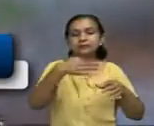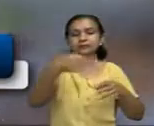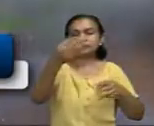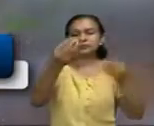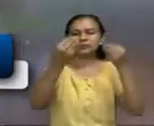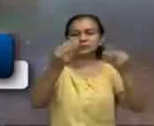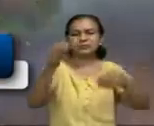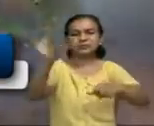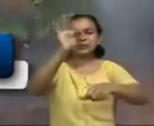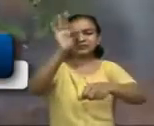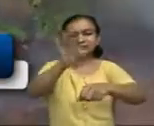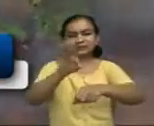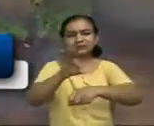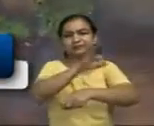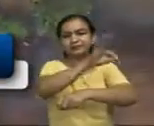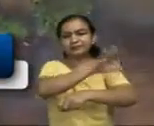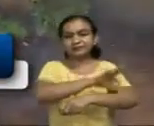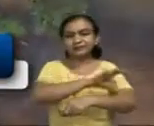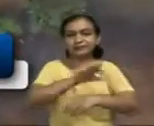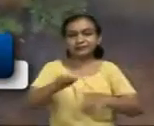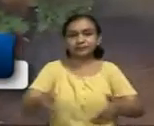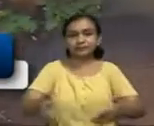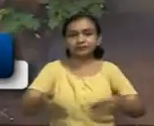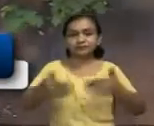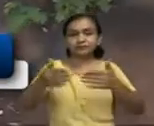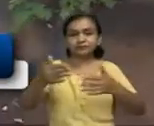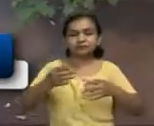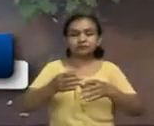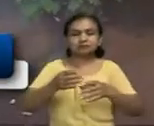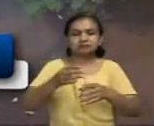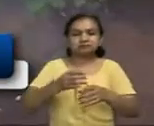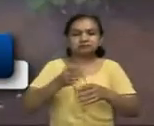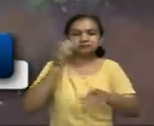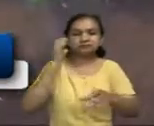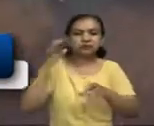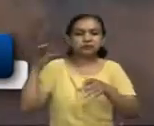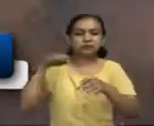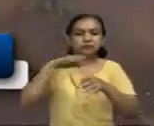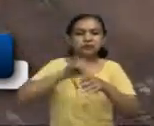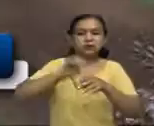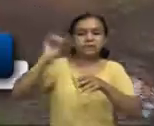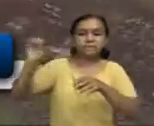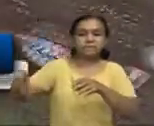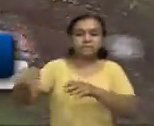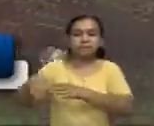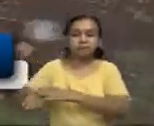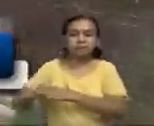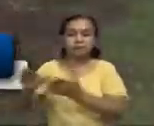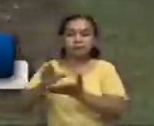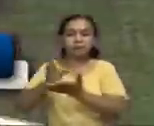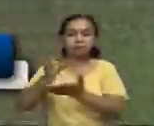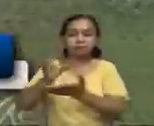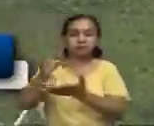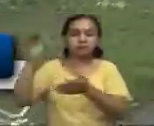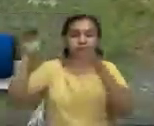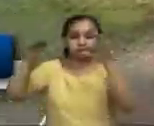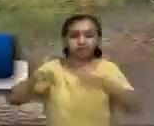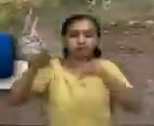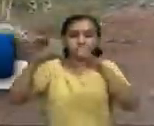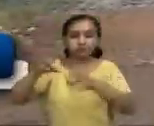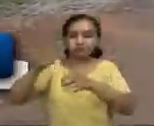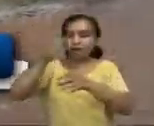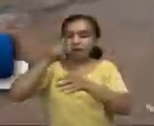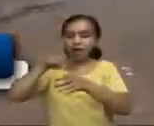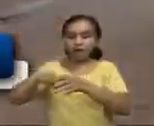ejemplo sencillo de que el monte está alto y ven la ruta, tiré la botella, quedó debajo del monte, llovió, se acumuló agua